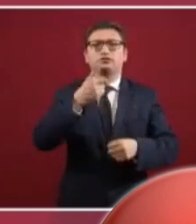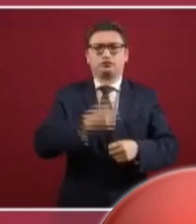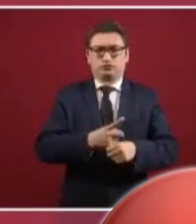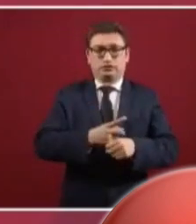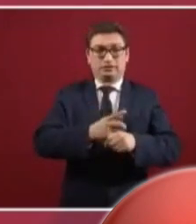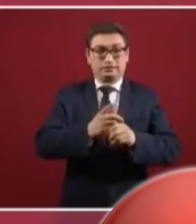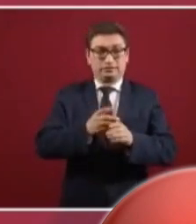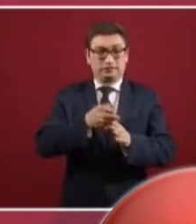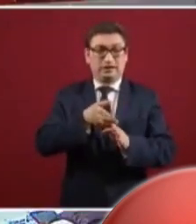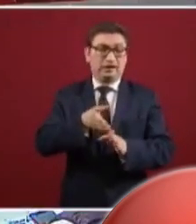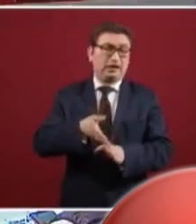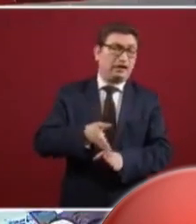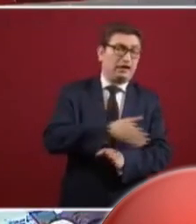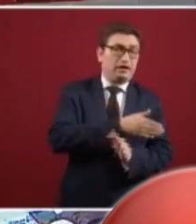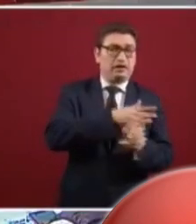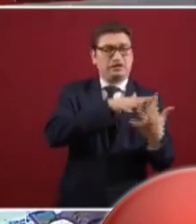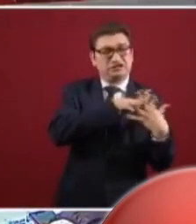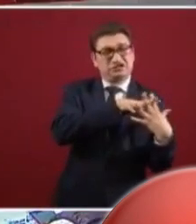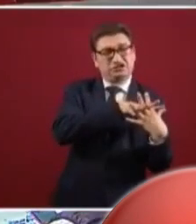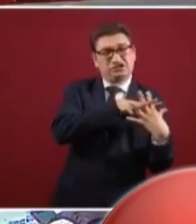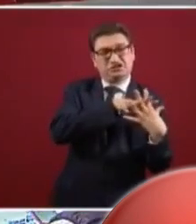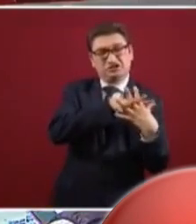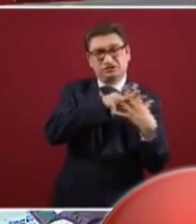guerra, ya